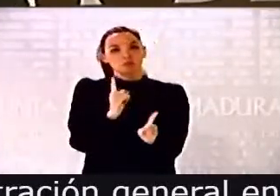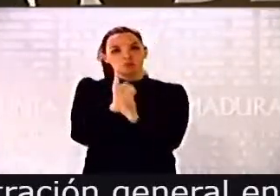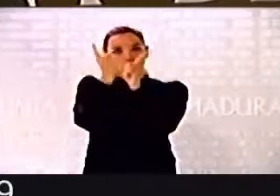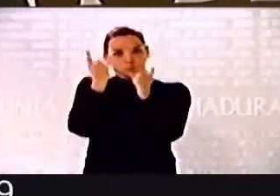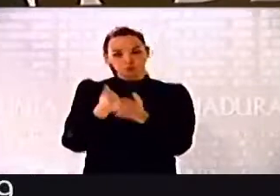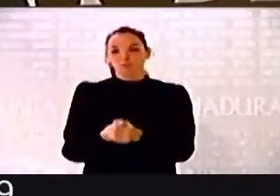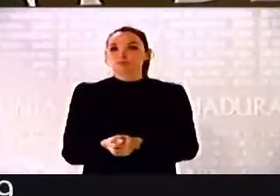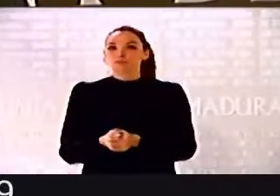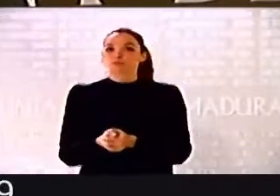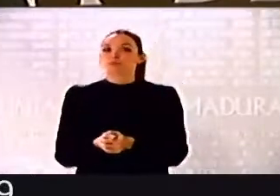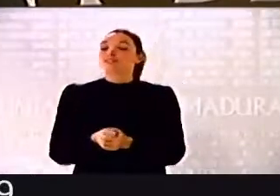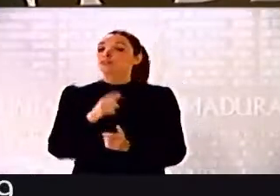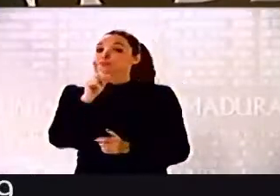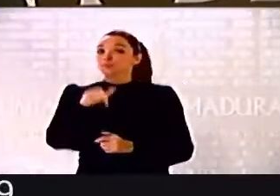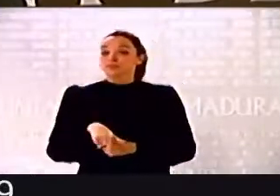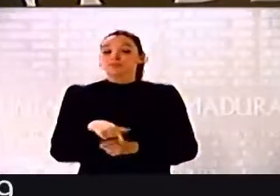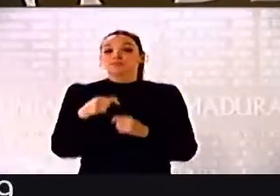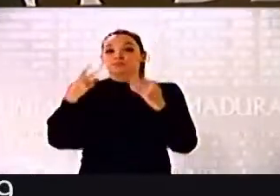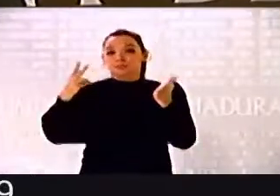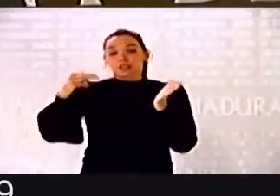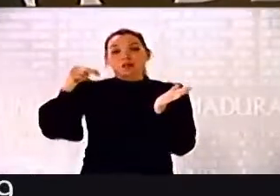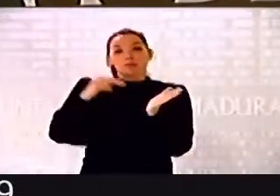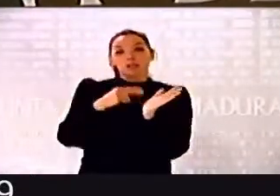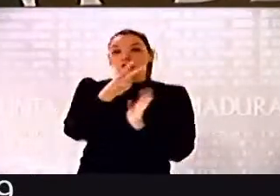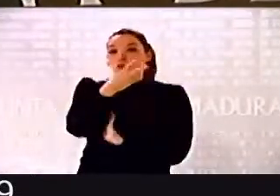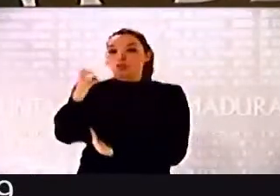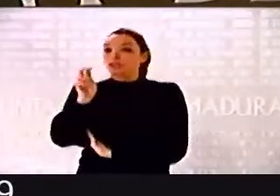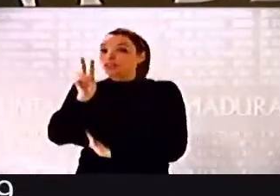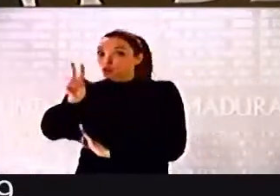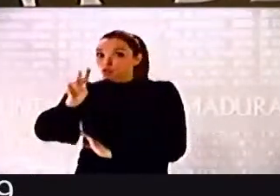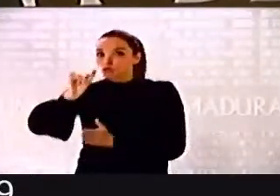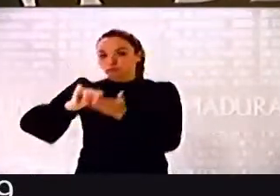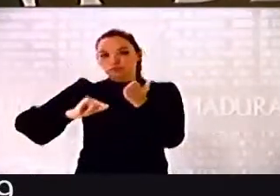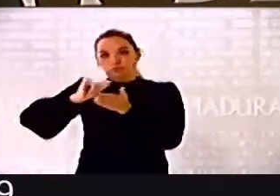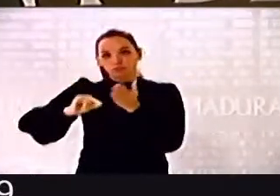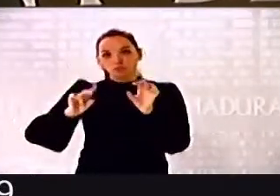Destacarle que hemos hecho 7.202 contrataciones en el SES.